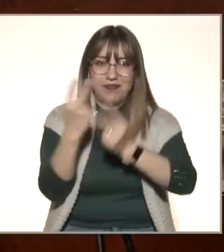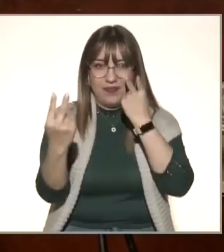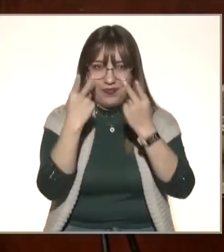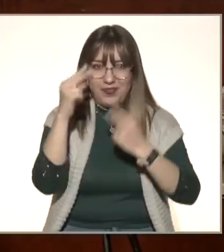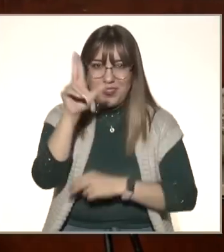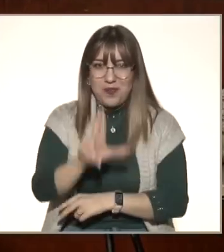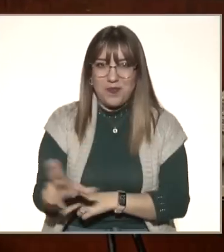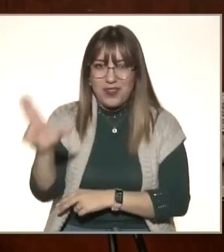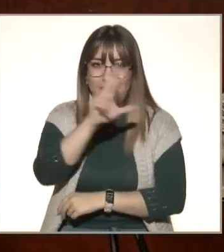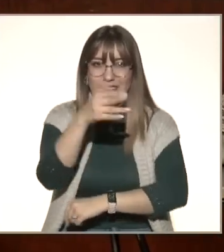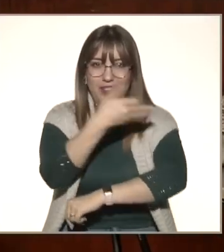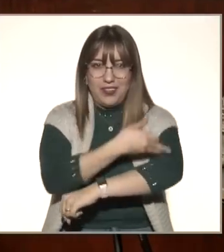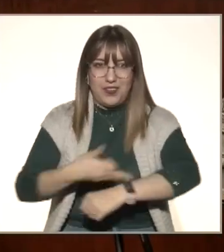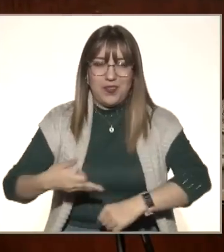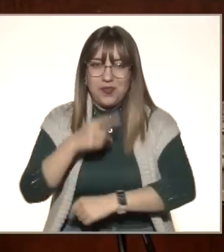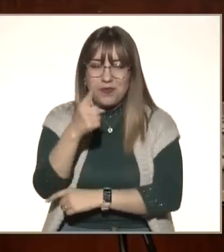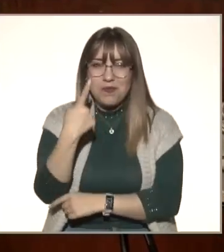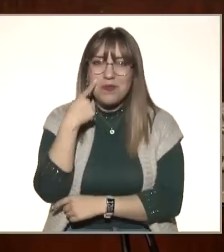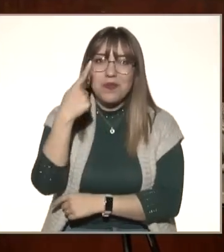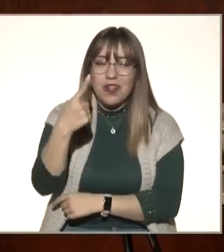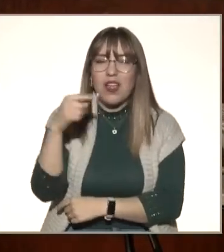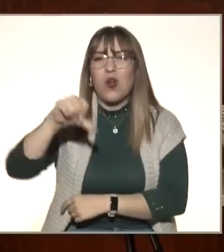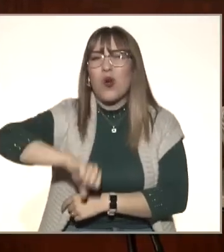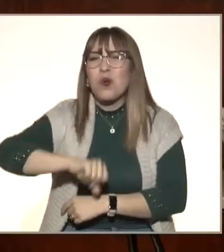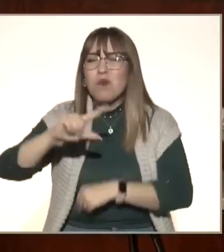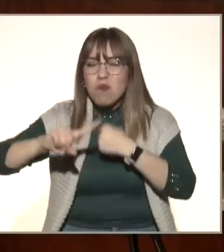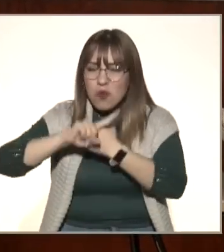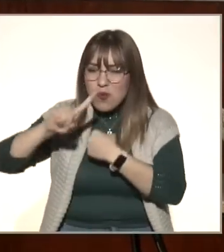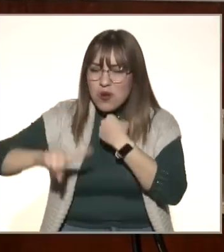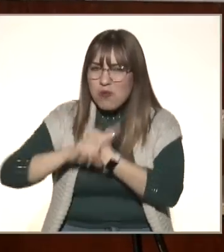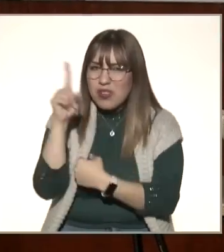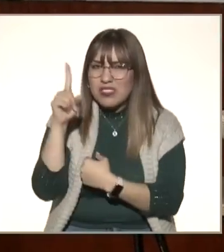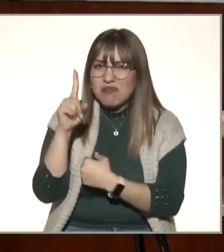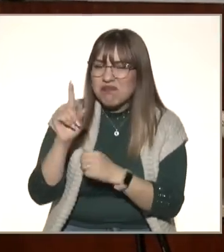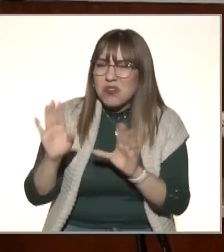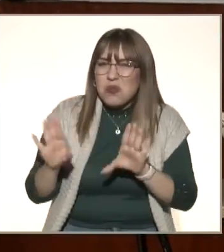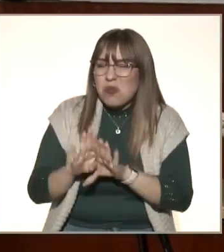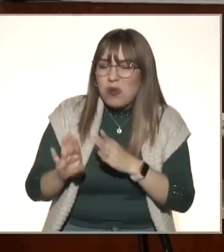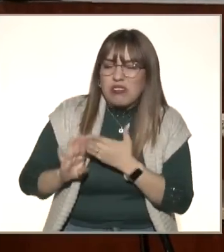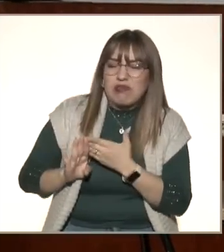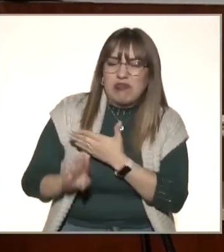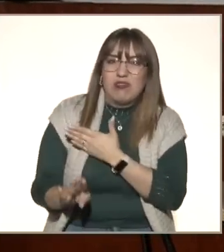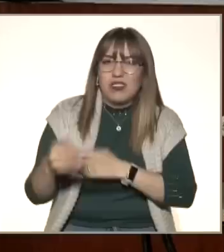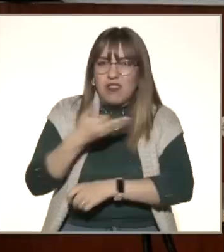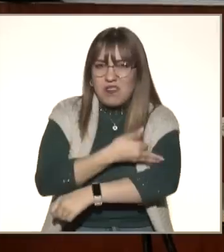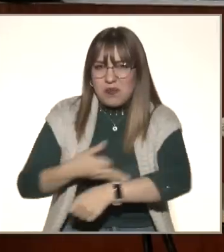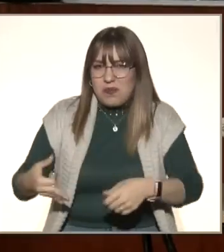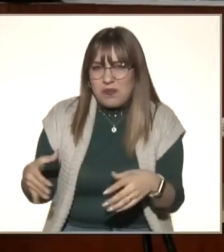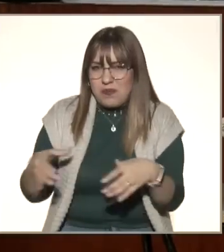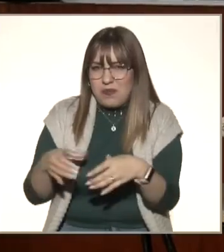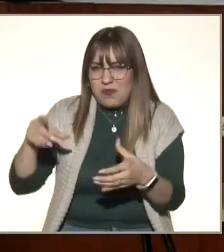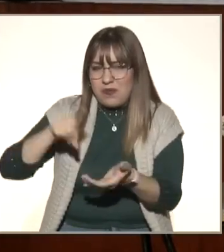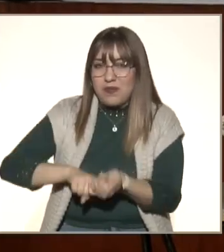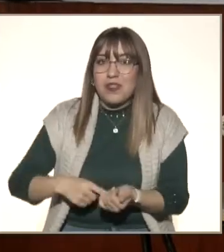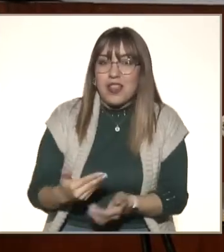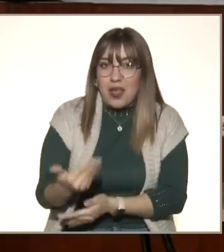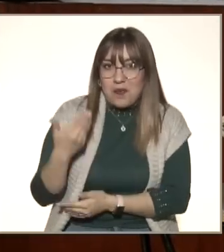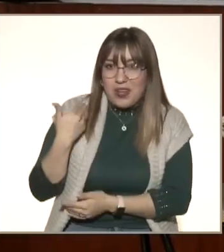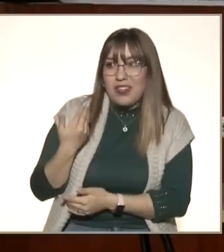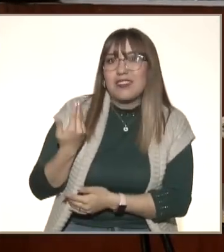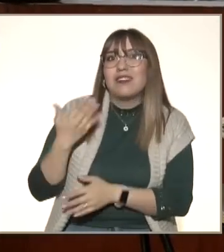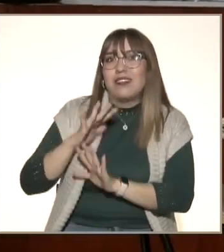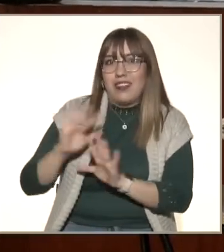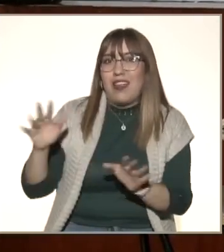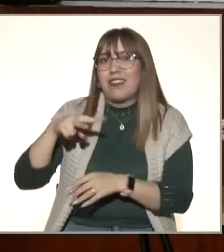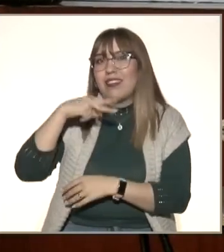vio, vamos a hablar de estos conflictos, de cómo evitar las problemáticas en la familia. Hace unos días celebramos la Navidad y